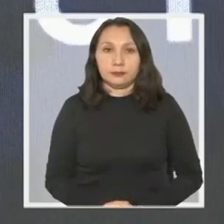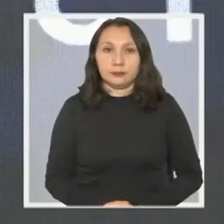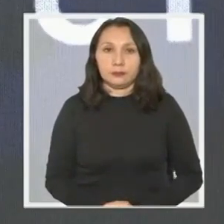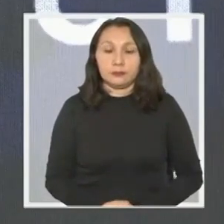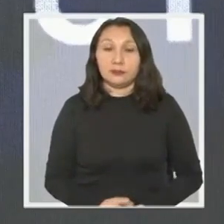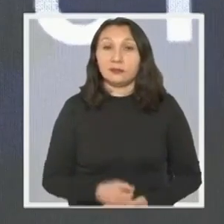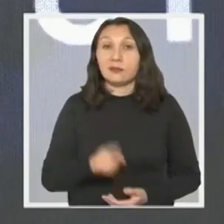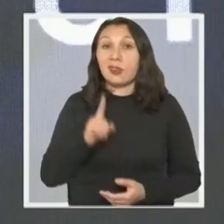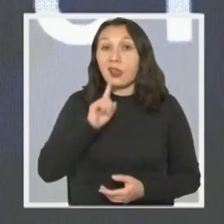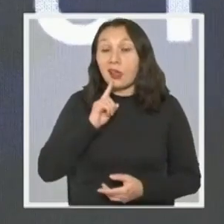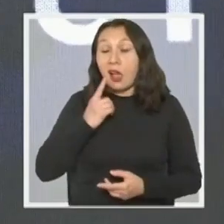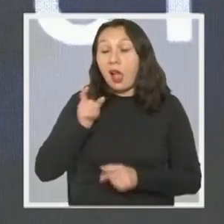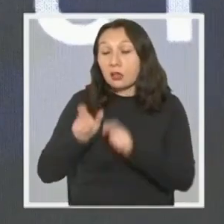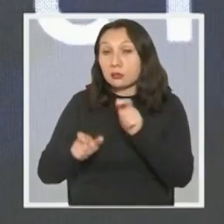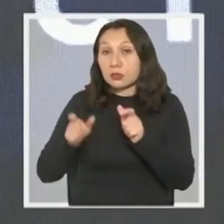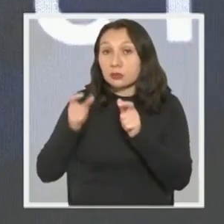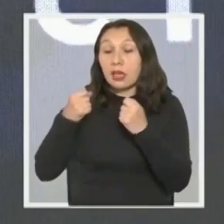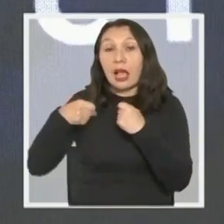quienes triunfaron